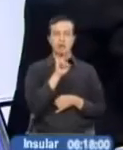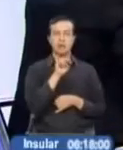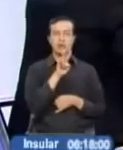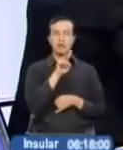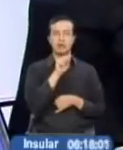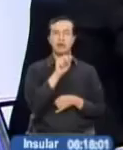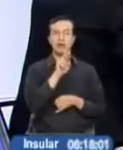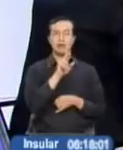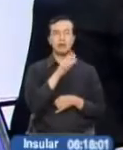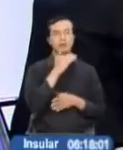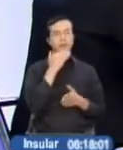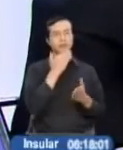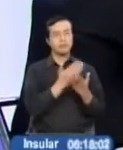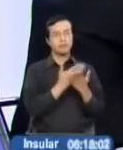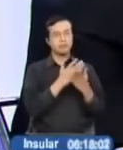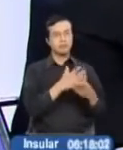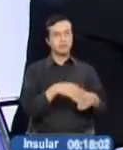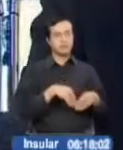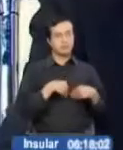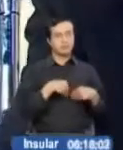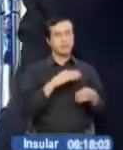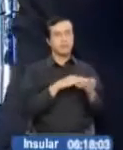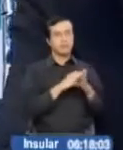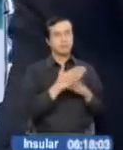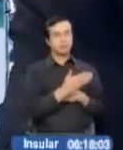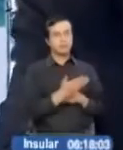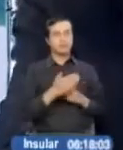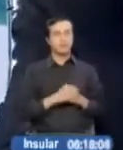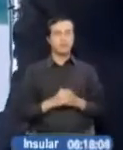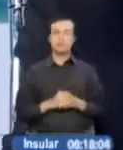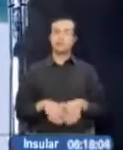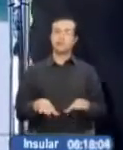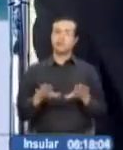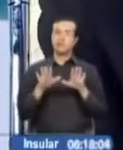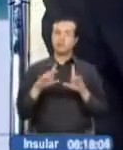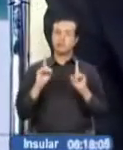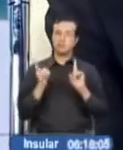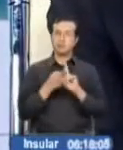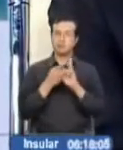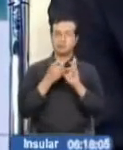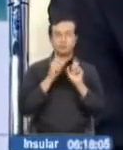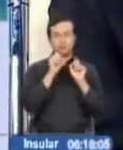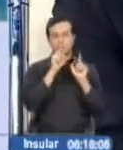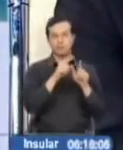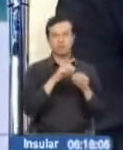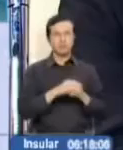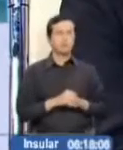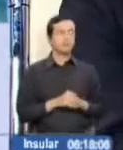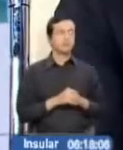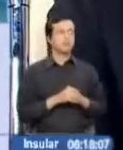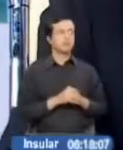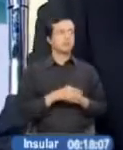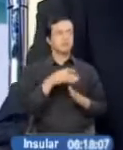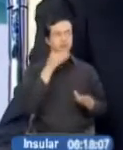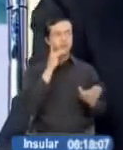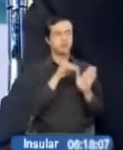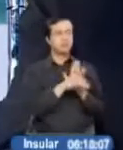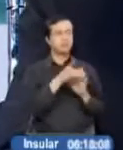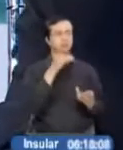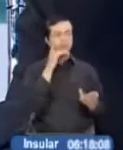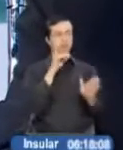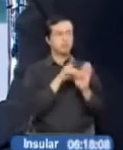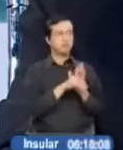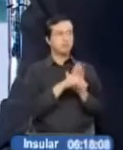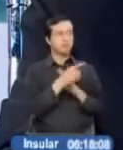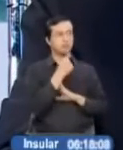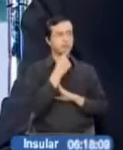Vivar, gracias por haber aceptado esta invitación. A ver, quiero comenzar por lo siguiente. Dentro de las denuncias que se han realizado,